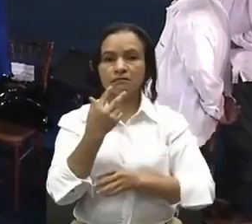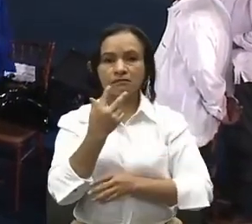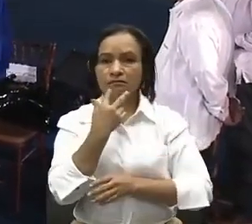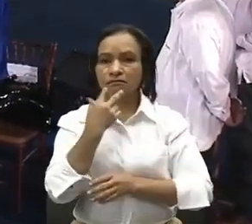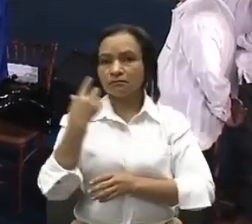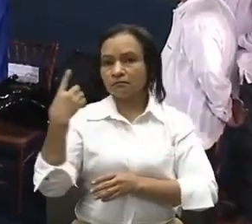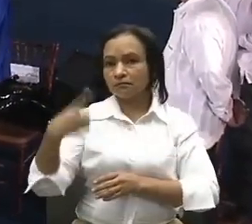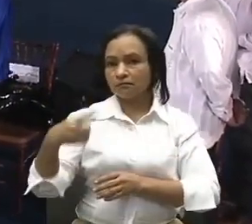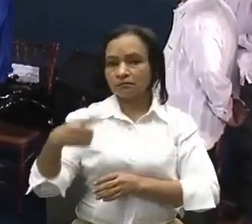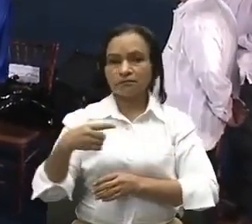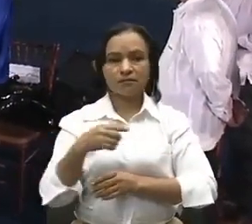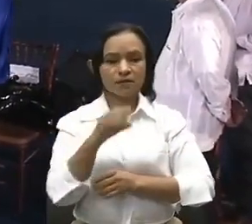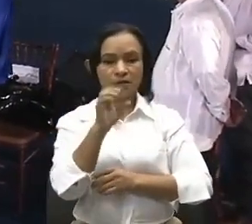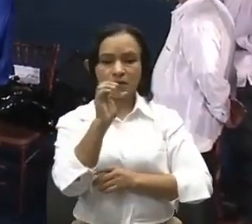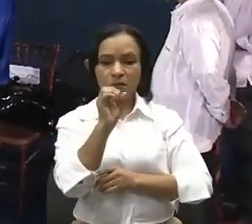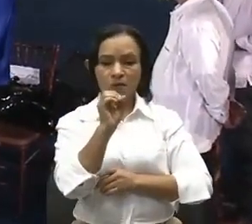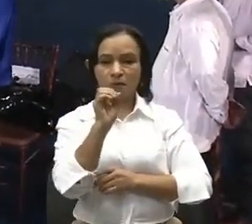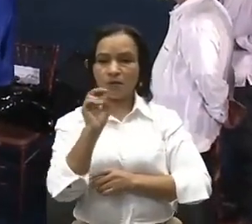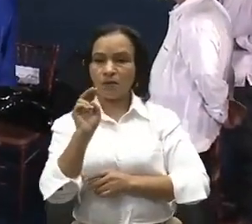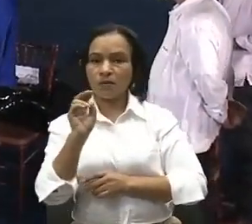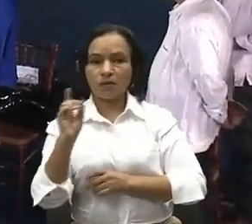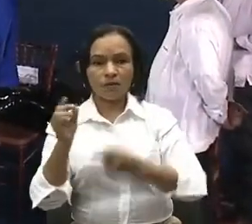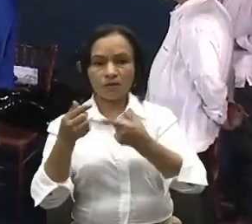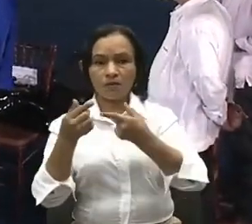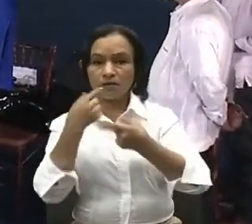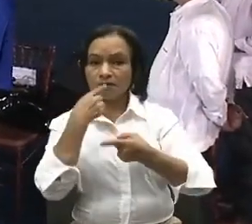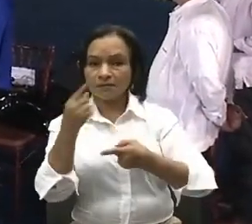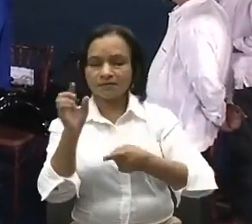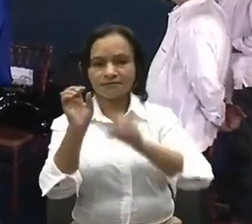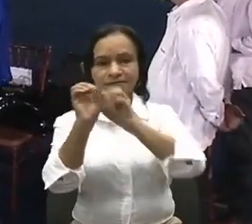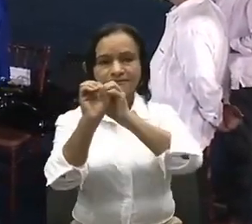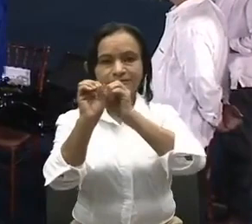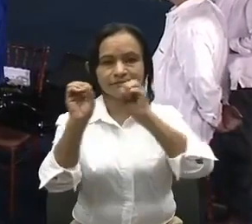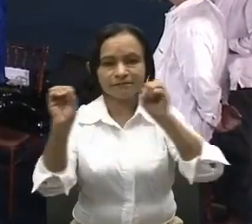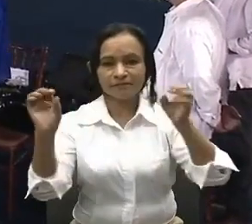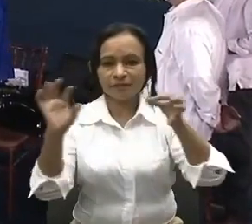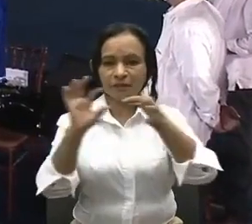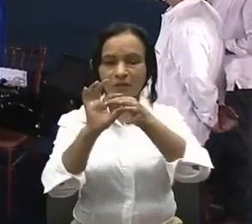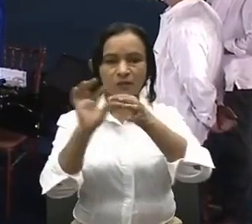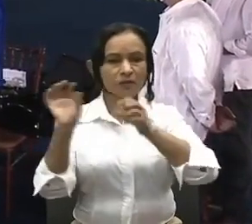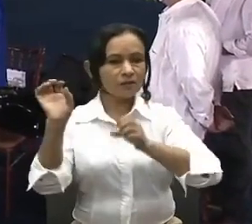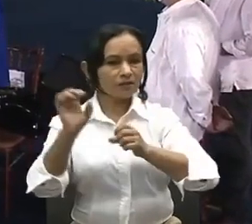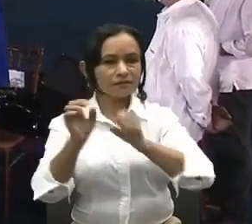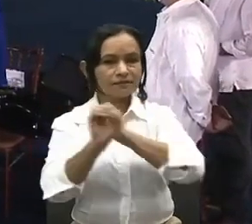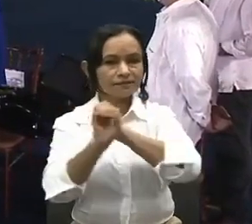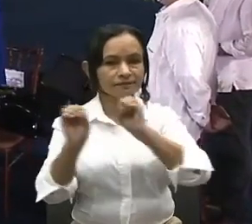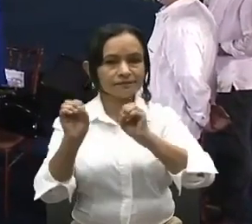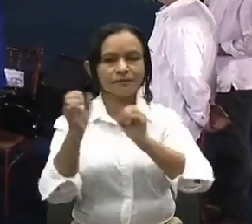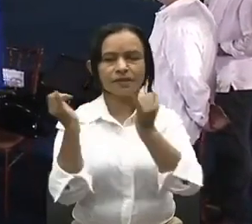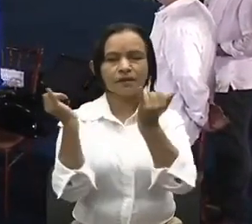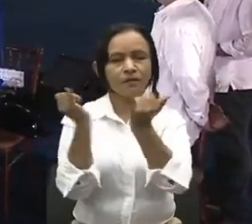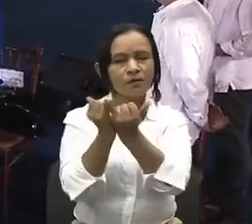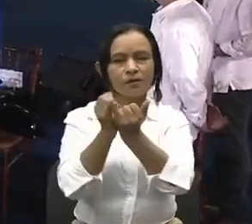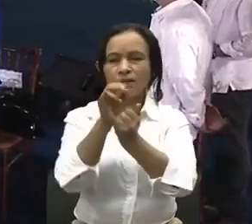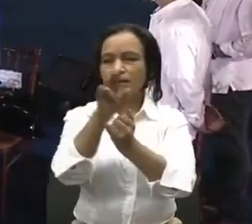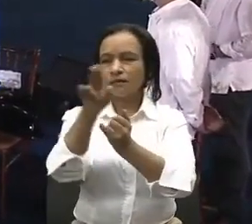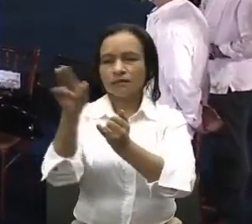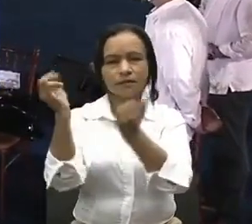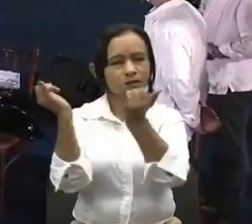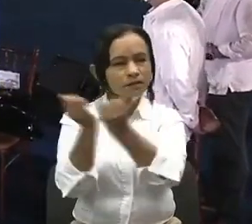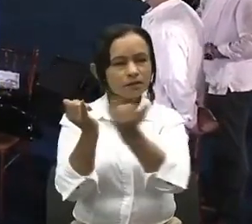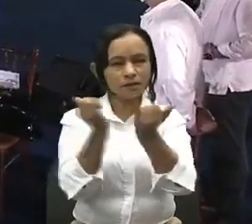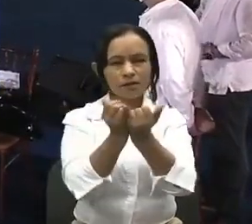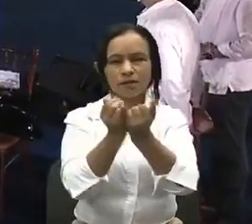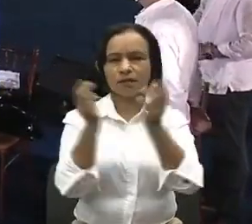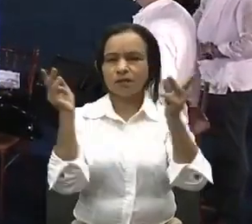Ahí no había Unión Europea condenando ese crimen. ¿Por qué? Porque son ellos mismos los